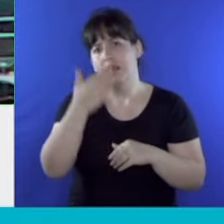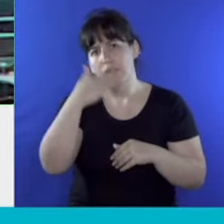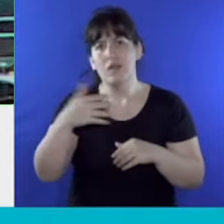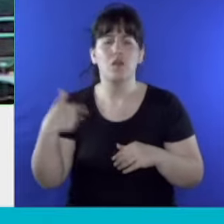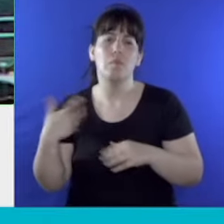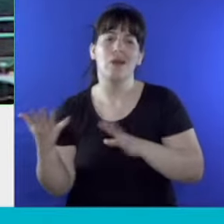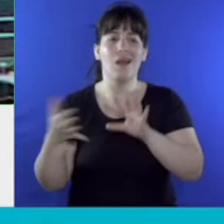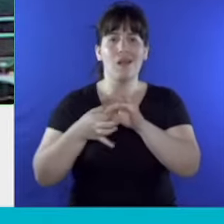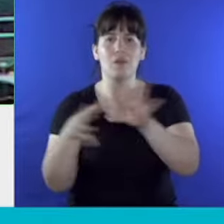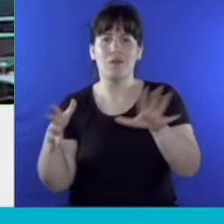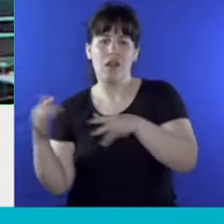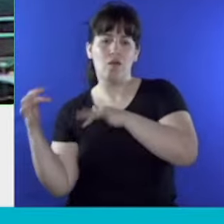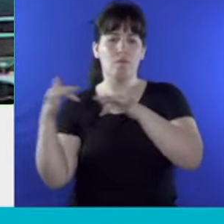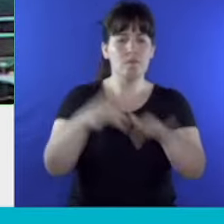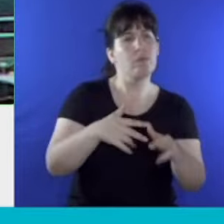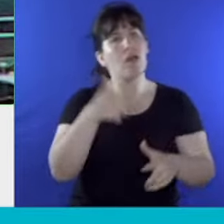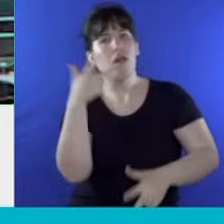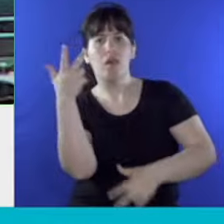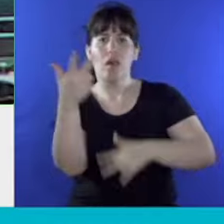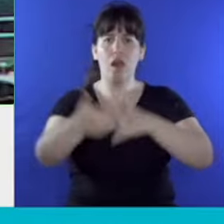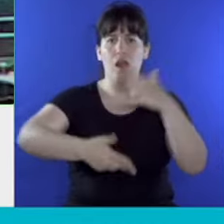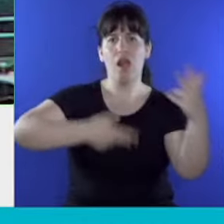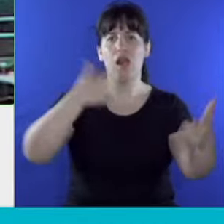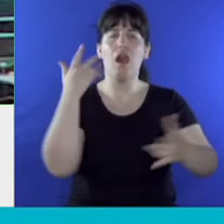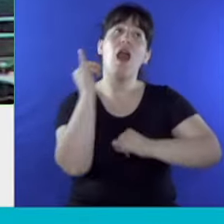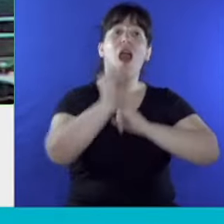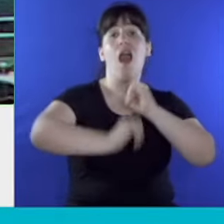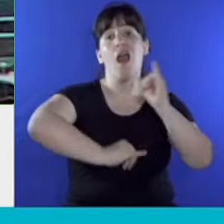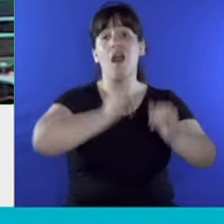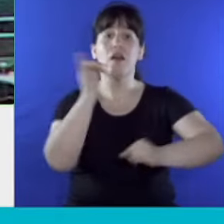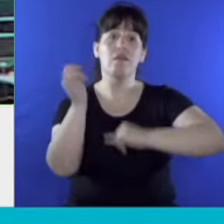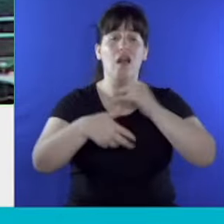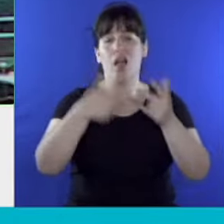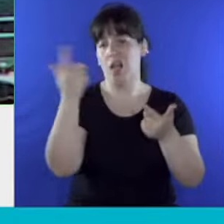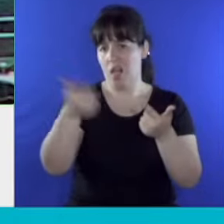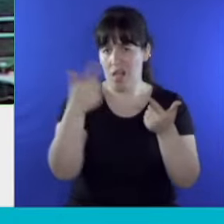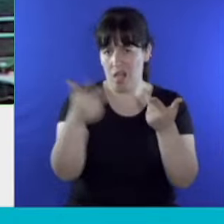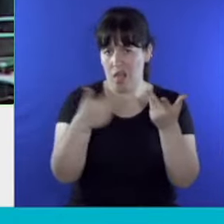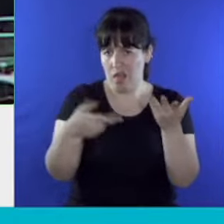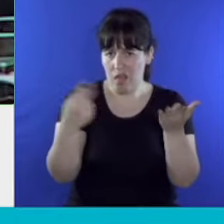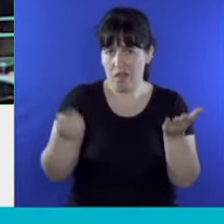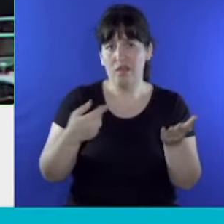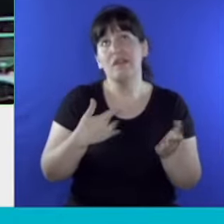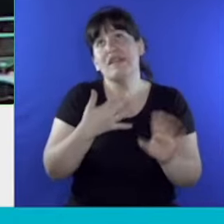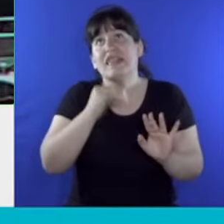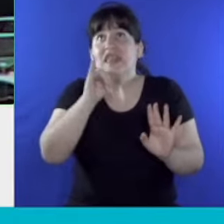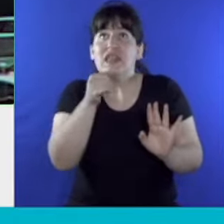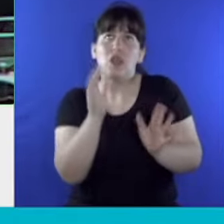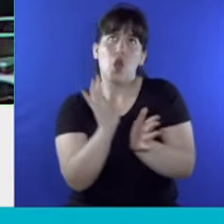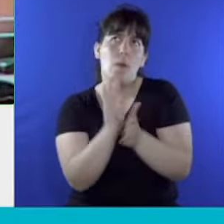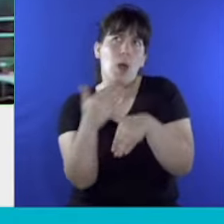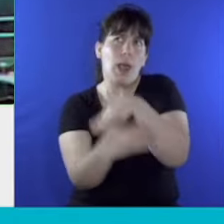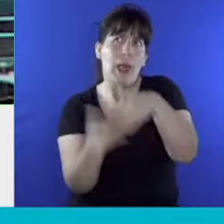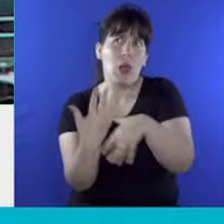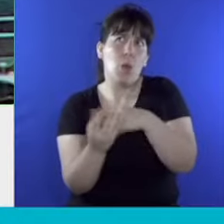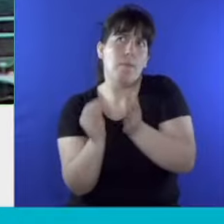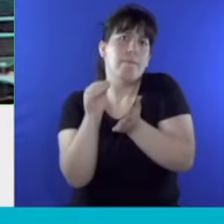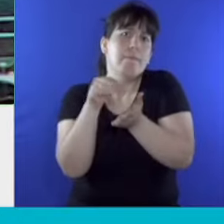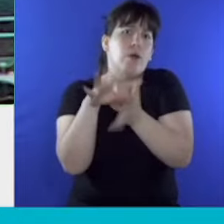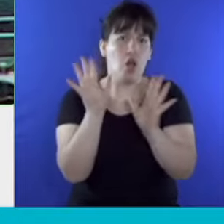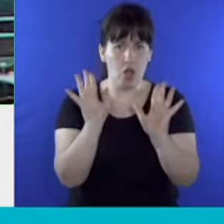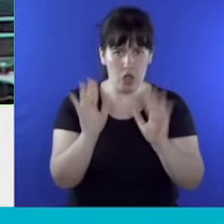liberal libertaria a explicarnos que es cierto que hay un poco más de desastre, que